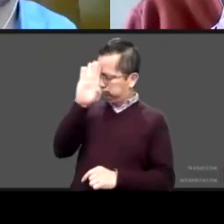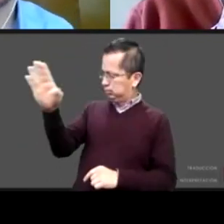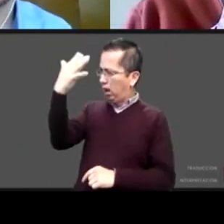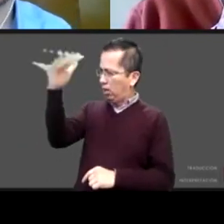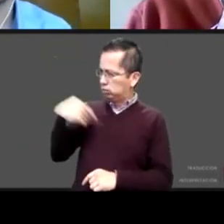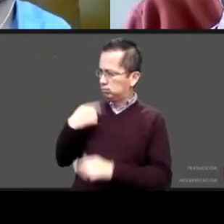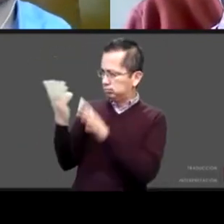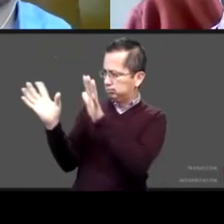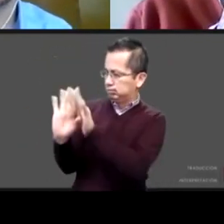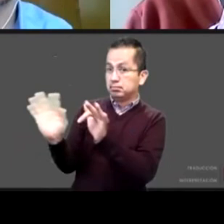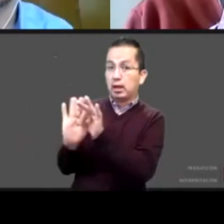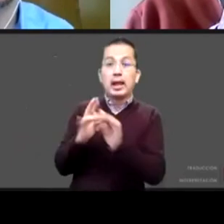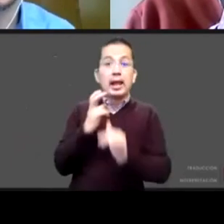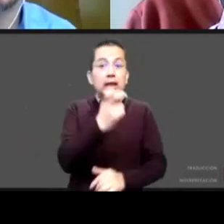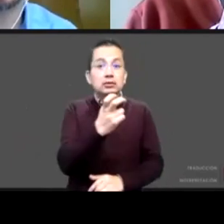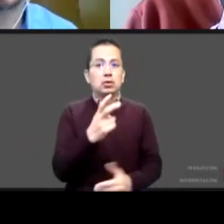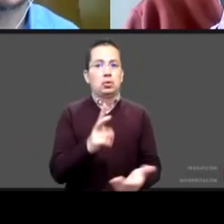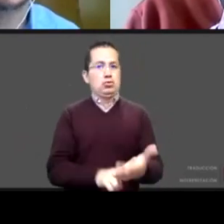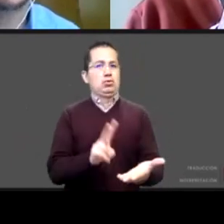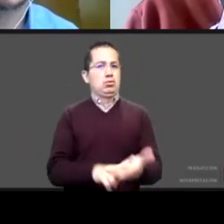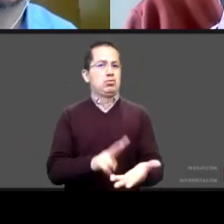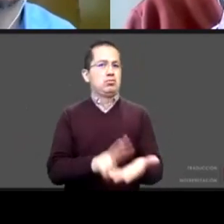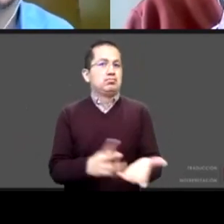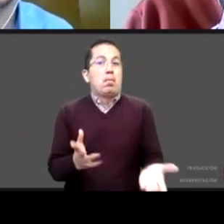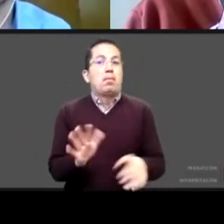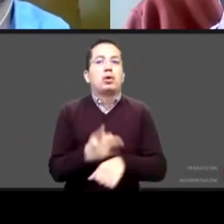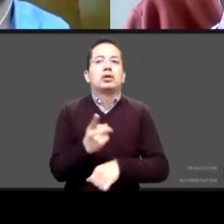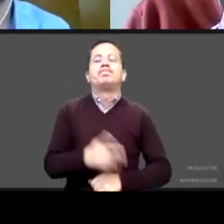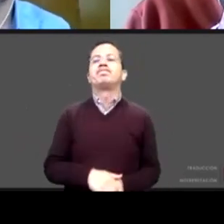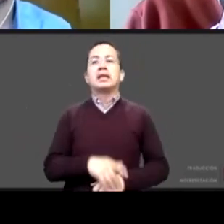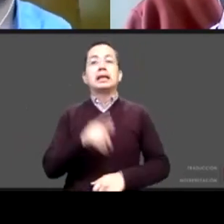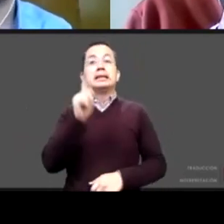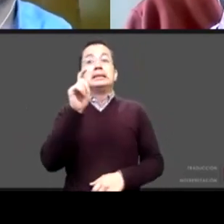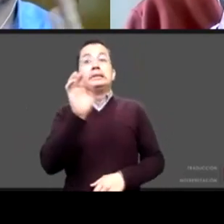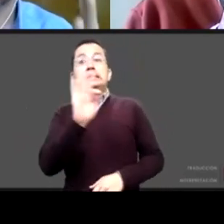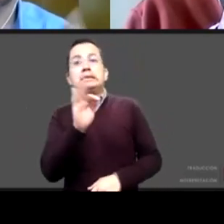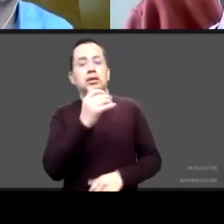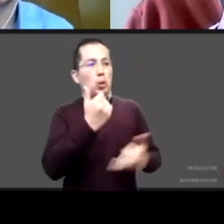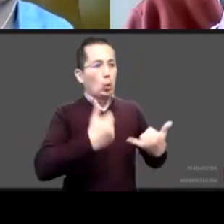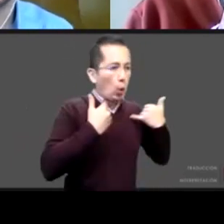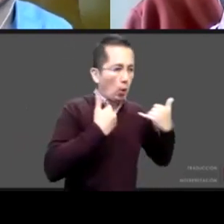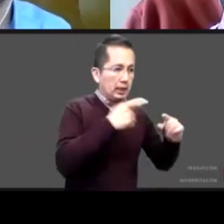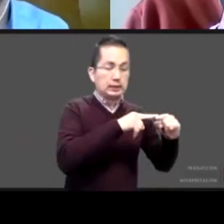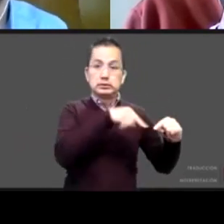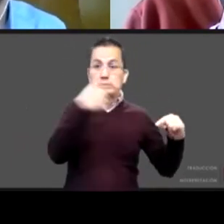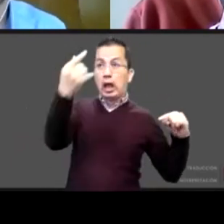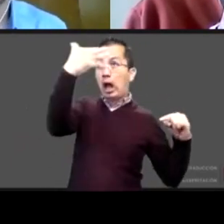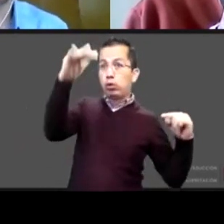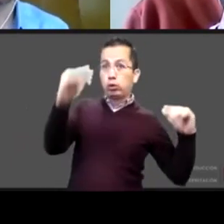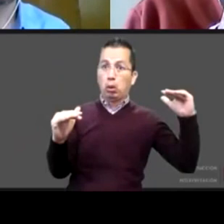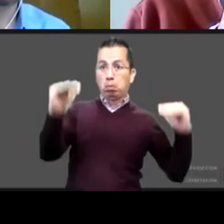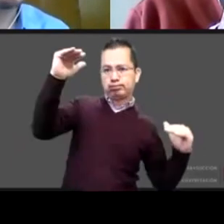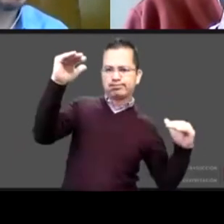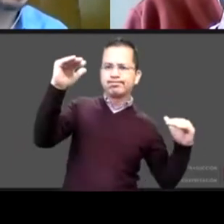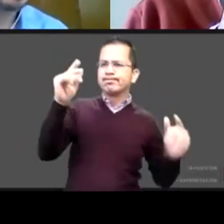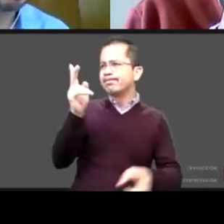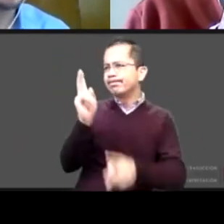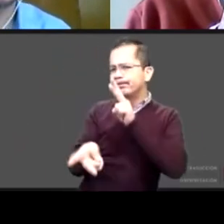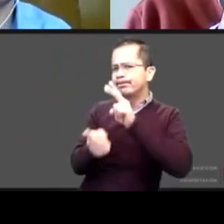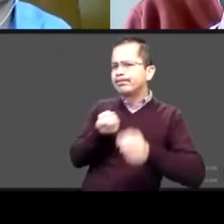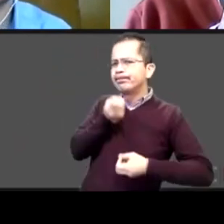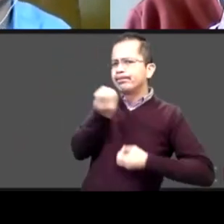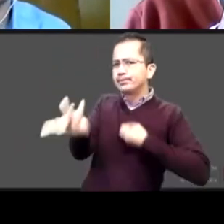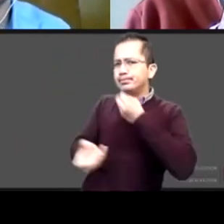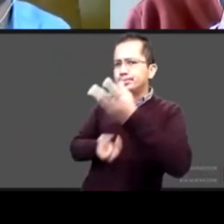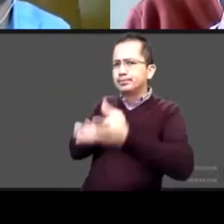cuando las y los jóvenes en los diálogos intergeneracionales, tenemos muchos comentarios de ellos, pero hay algunos en particular